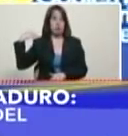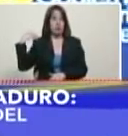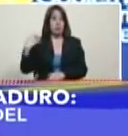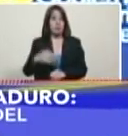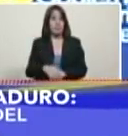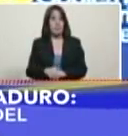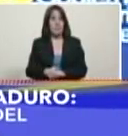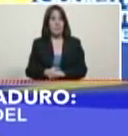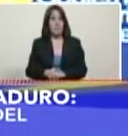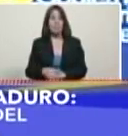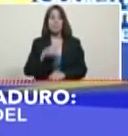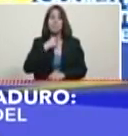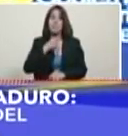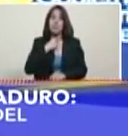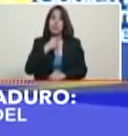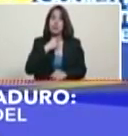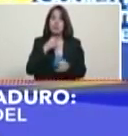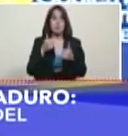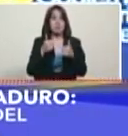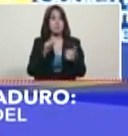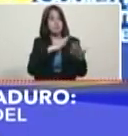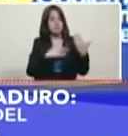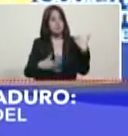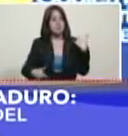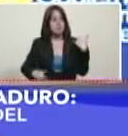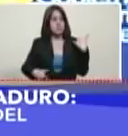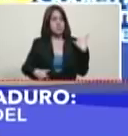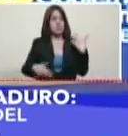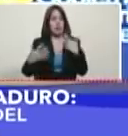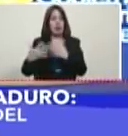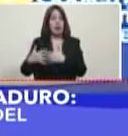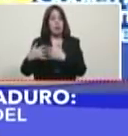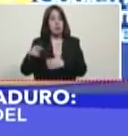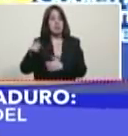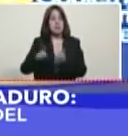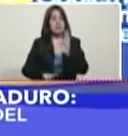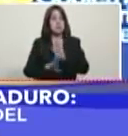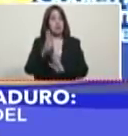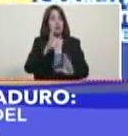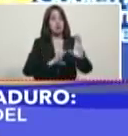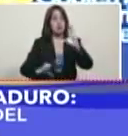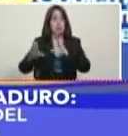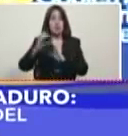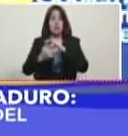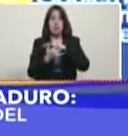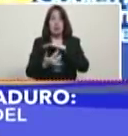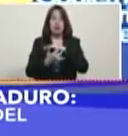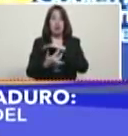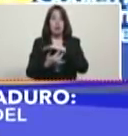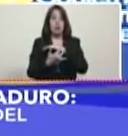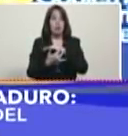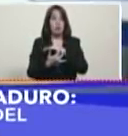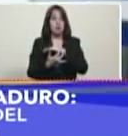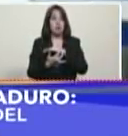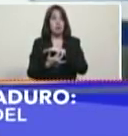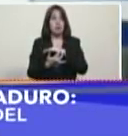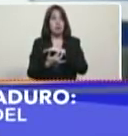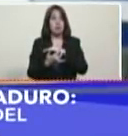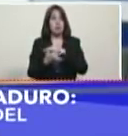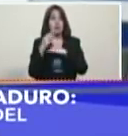mucho que nuestra presidenta de la Corporación para el Desarrollo Científico Tecnológico, CODECIC,